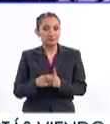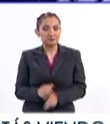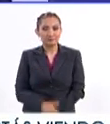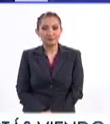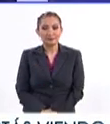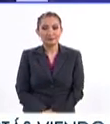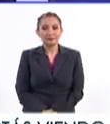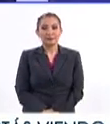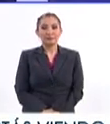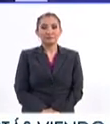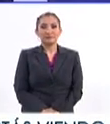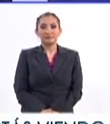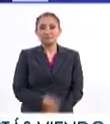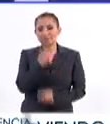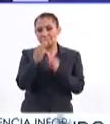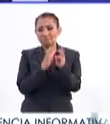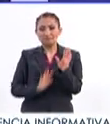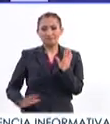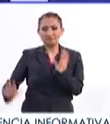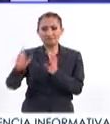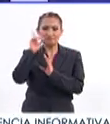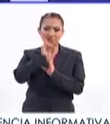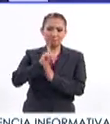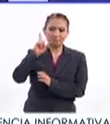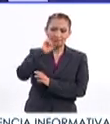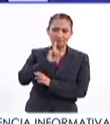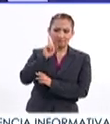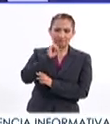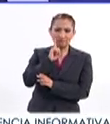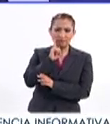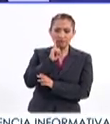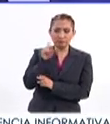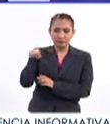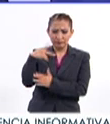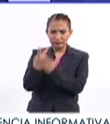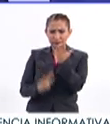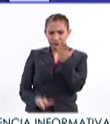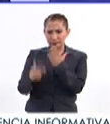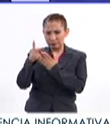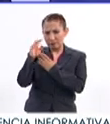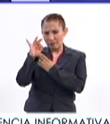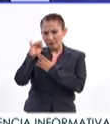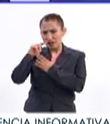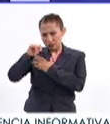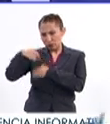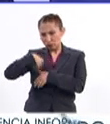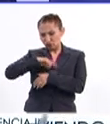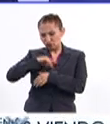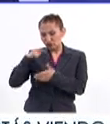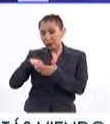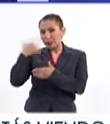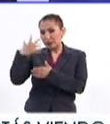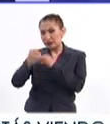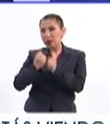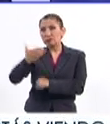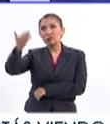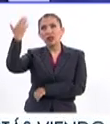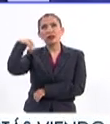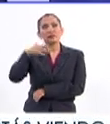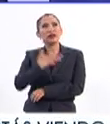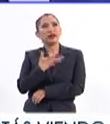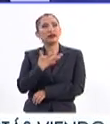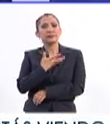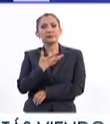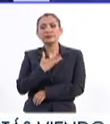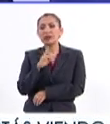matemáticas. A nivel mundial de las mujeres en los programas de FIRST, hace 10 años